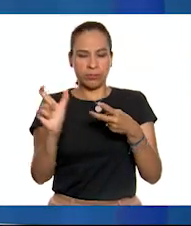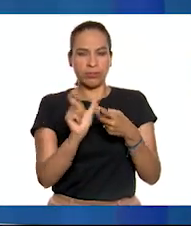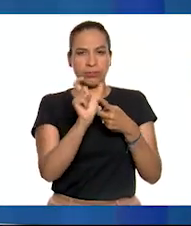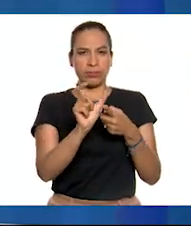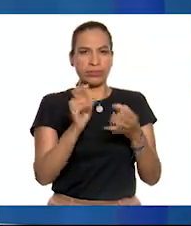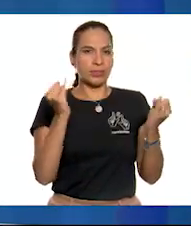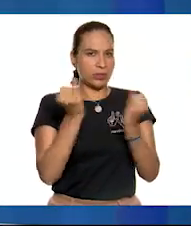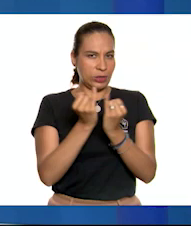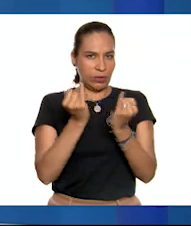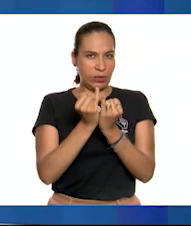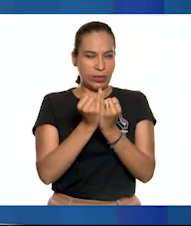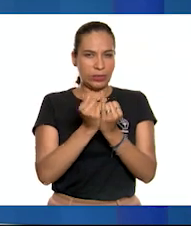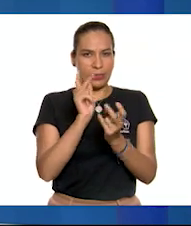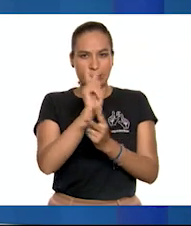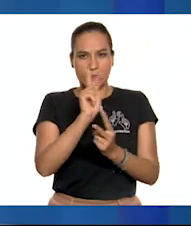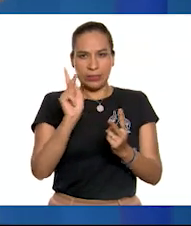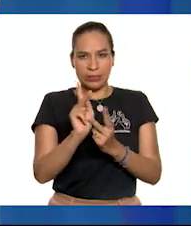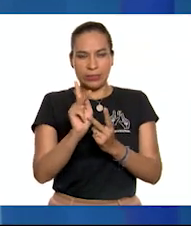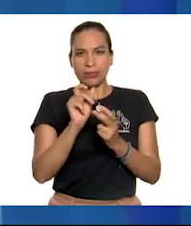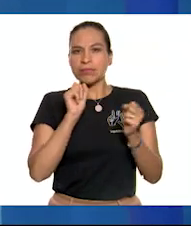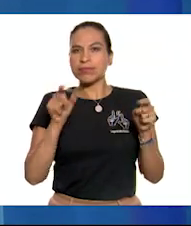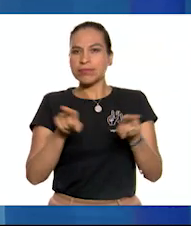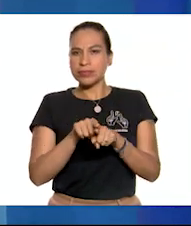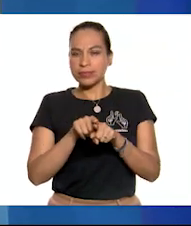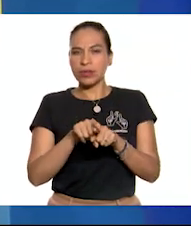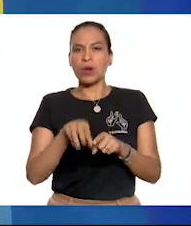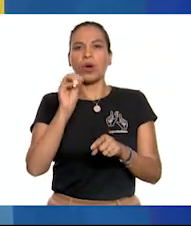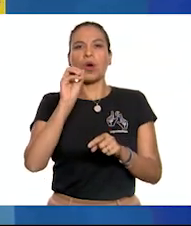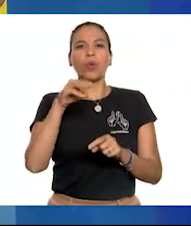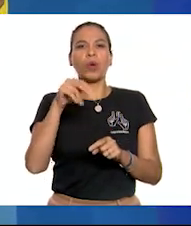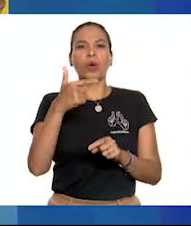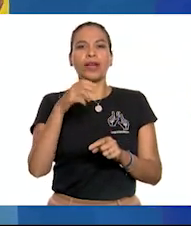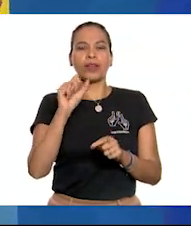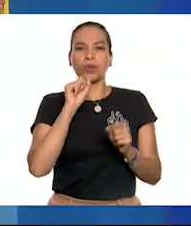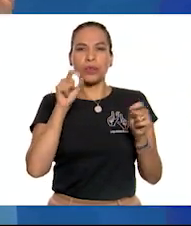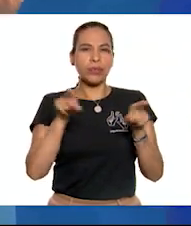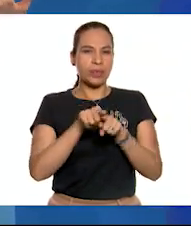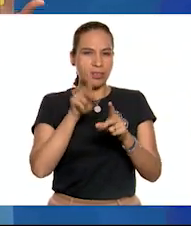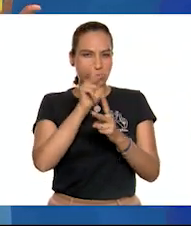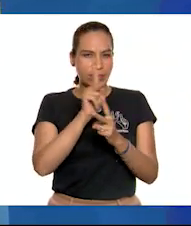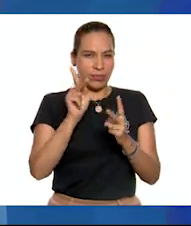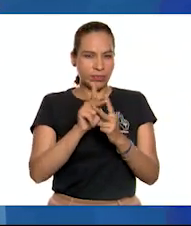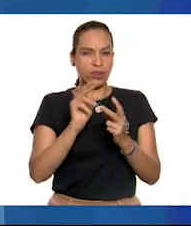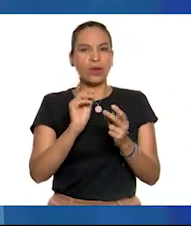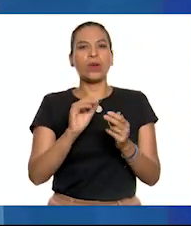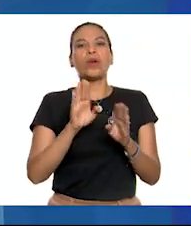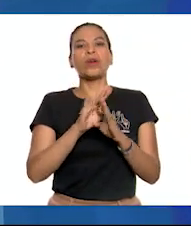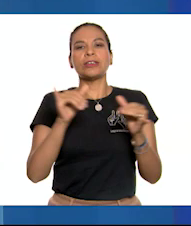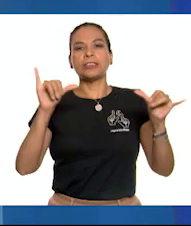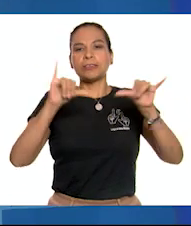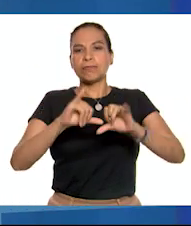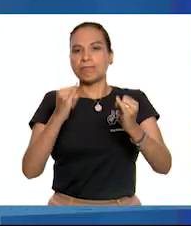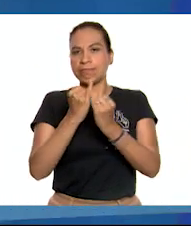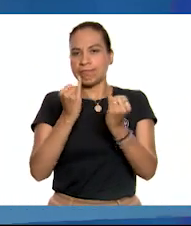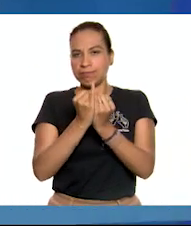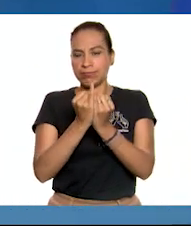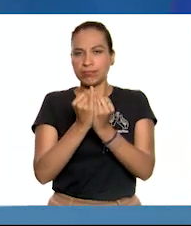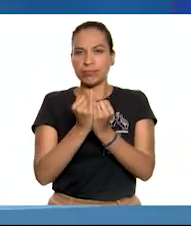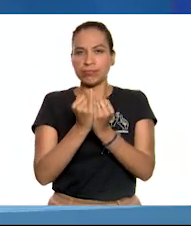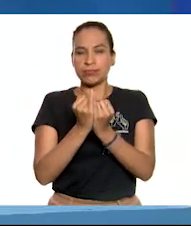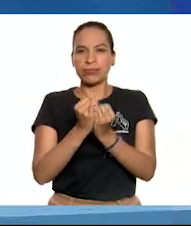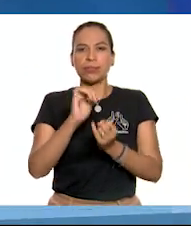indica igual, idéntico, el mismo. Homogéneo, del mismo género o mezcla de sustancias iguales.